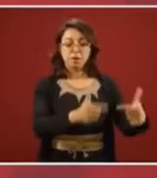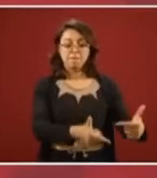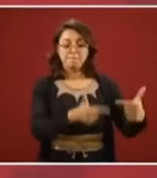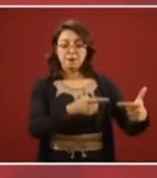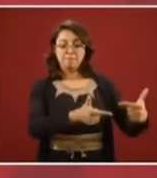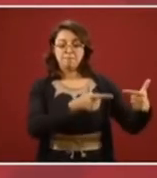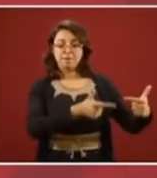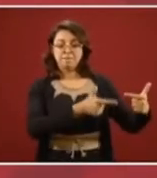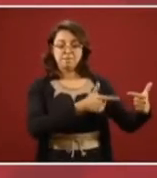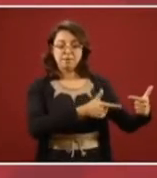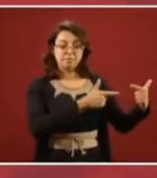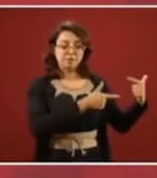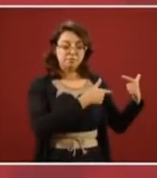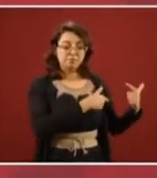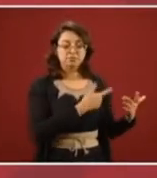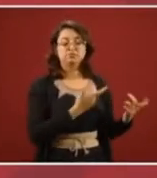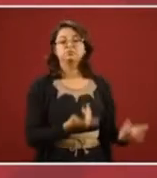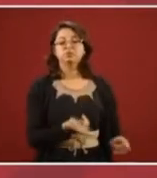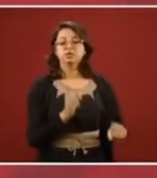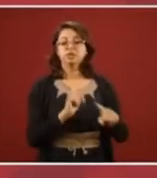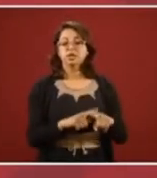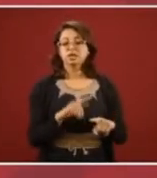de hecho olvide